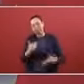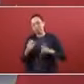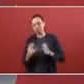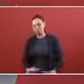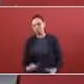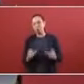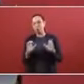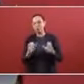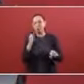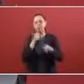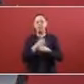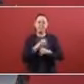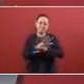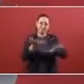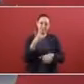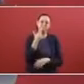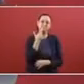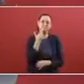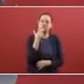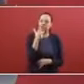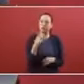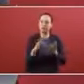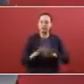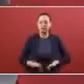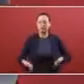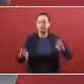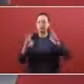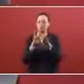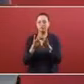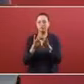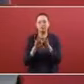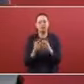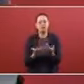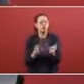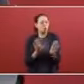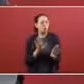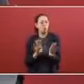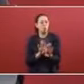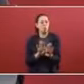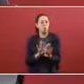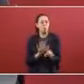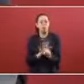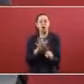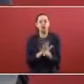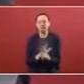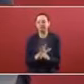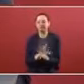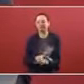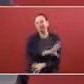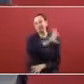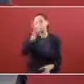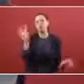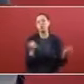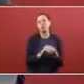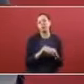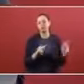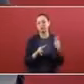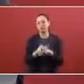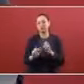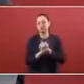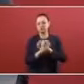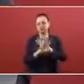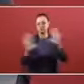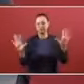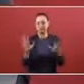con mejores resultados, y una herramienta fundamental para ello es la transparencia total. El presidente de la